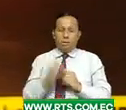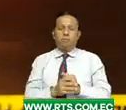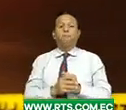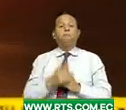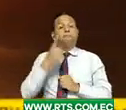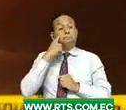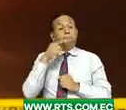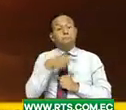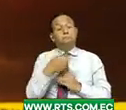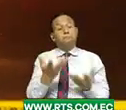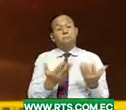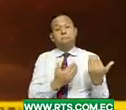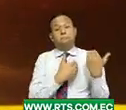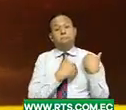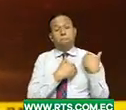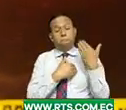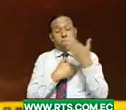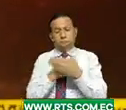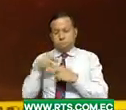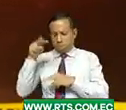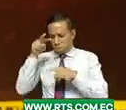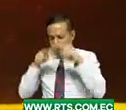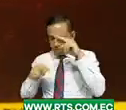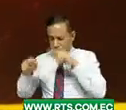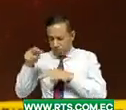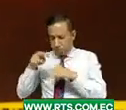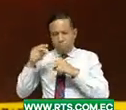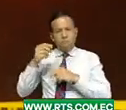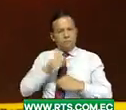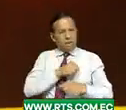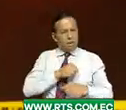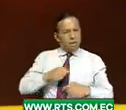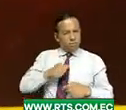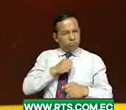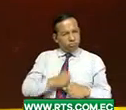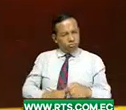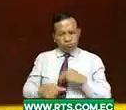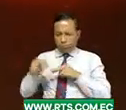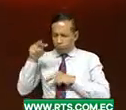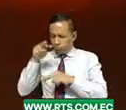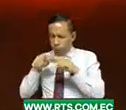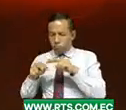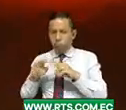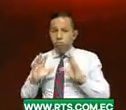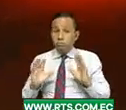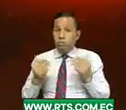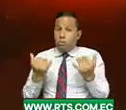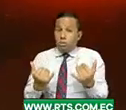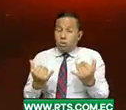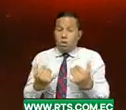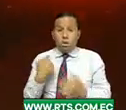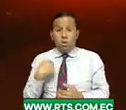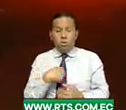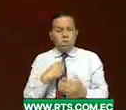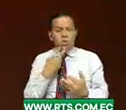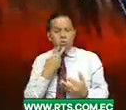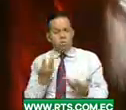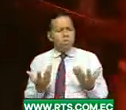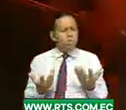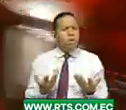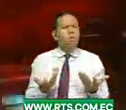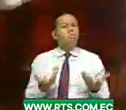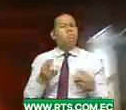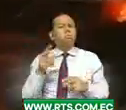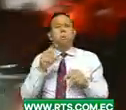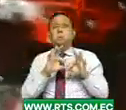los trámites de rigor y la autopsia, por supuesto. Hasta el momento no hemos podido percatarnos de la presencia de familiares